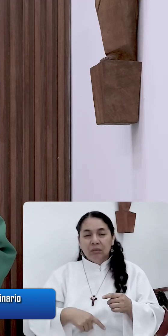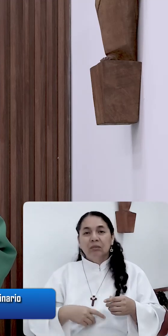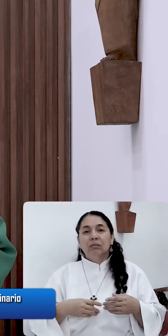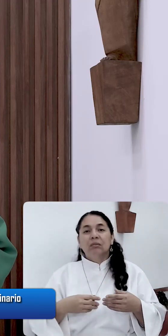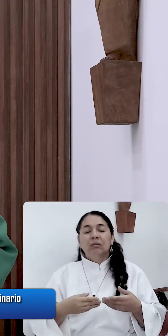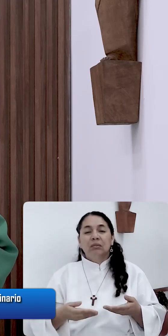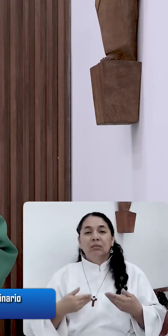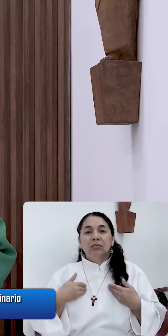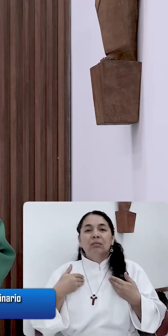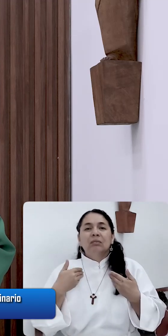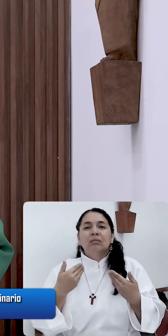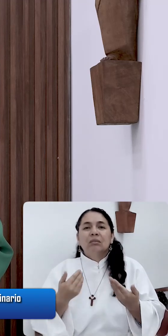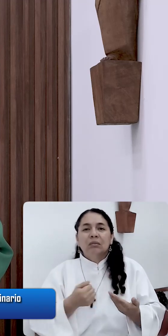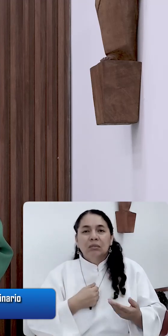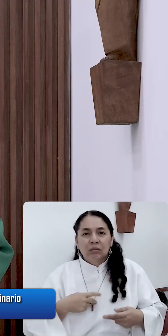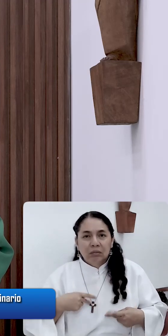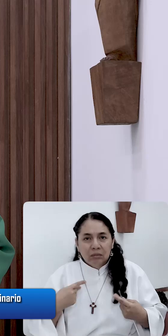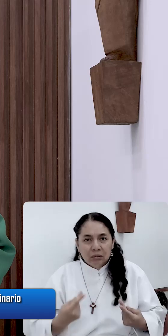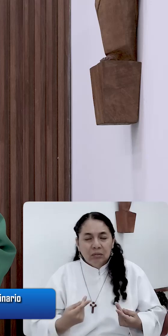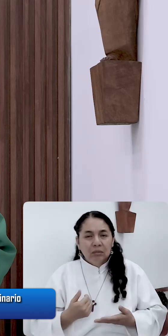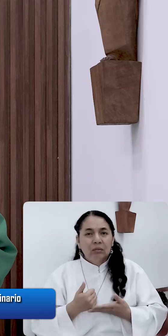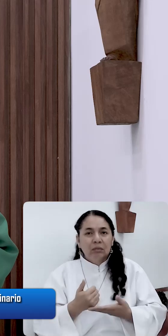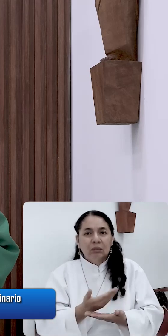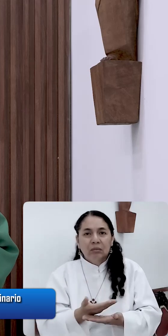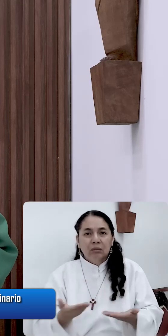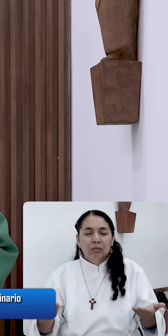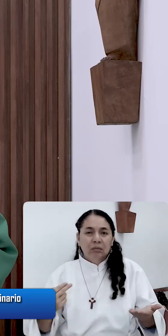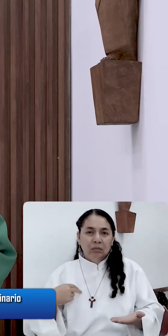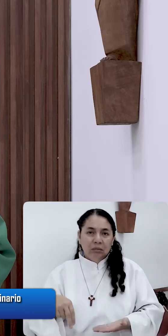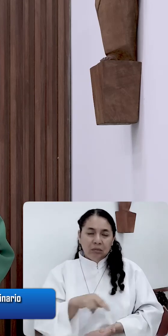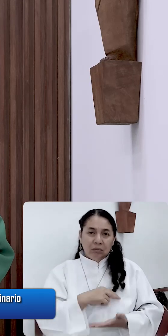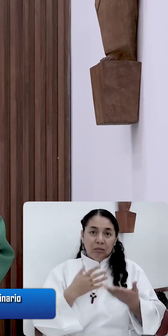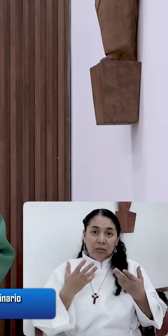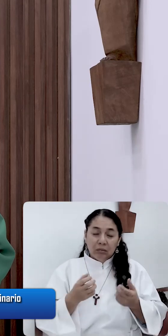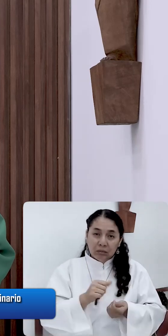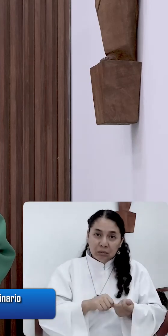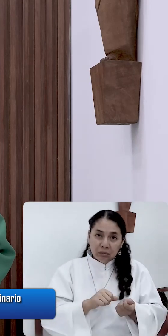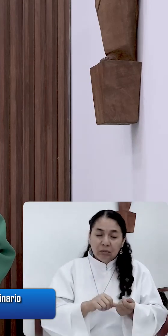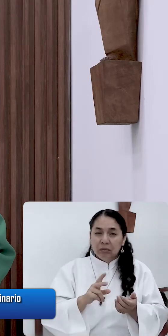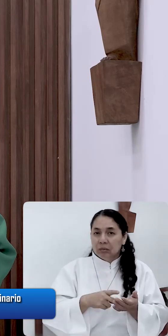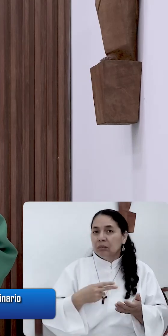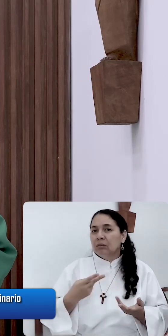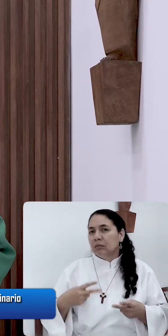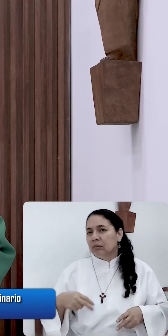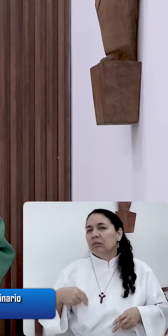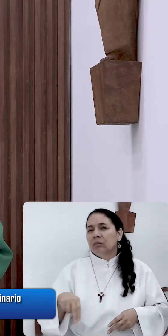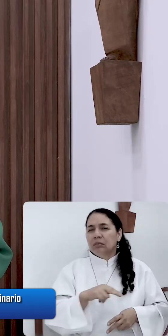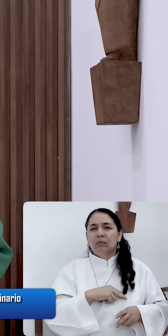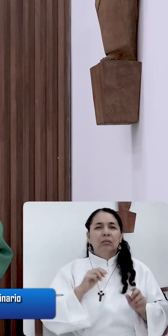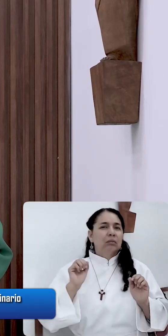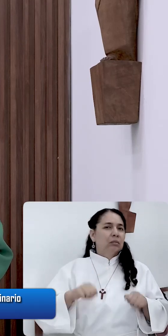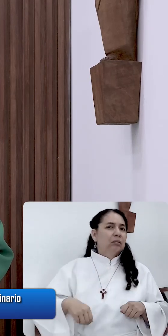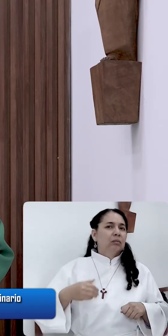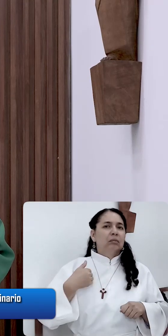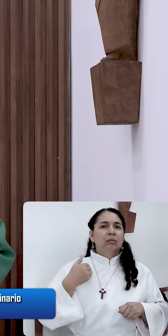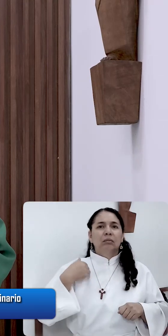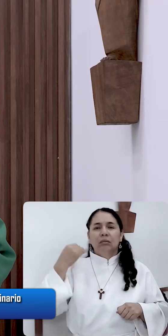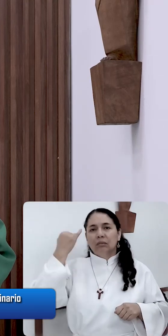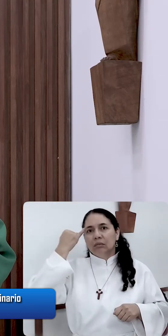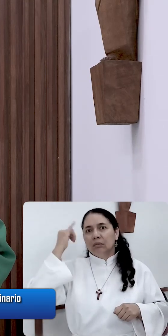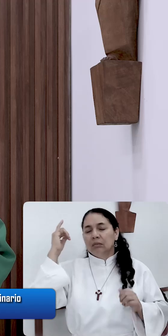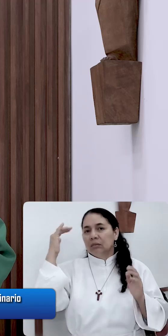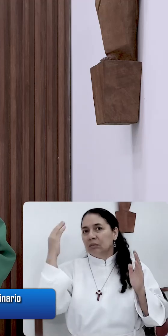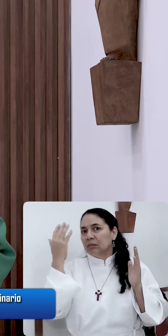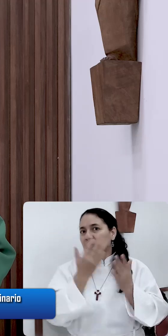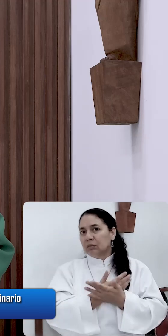a entregarse por nosotros. Queridos hermanos, a veces también nosotros podemos tener ideas equivocadas